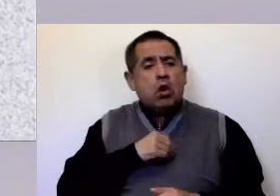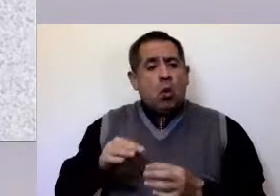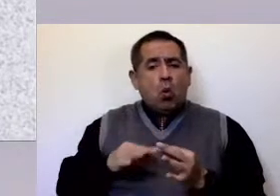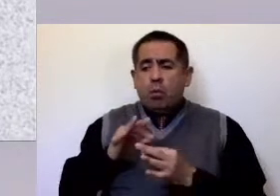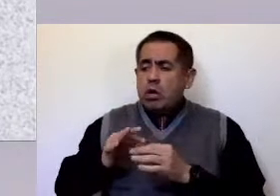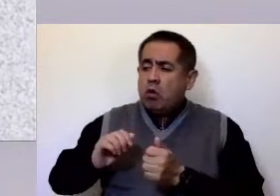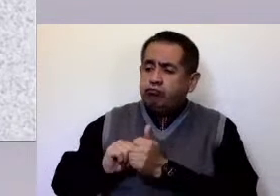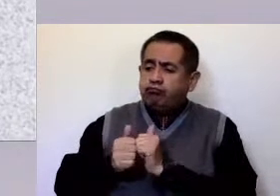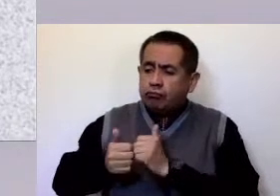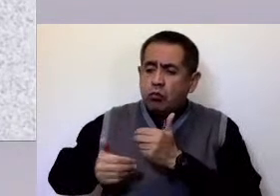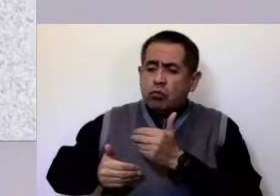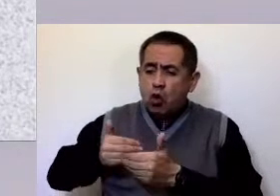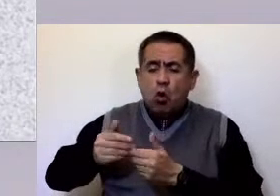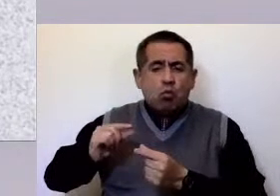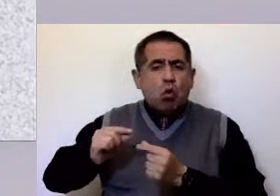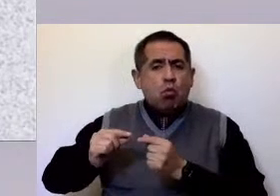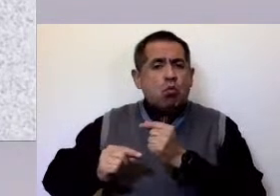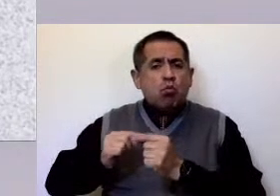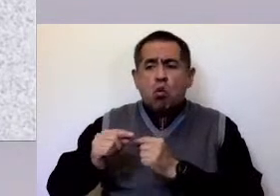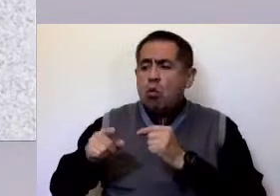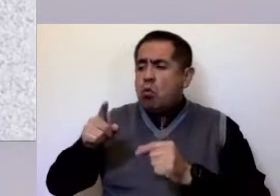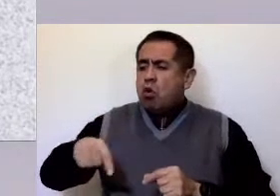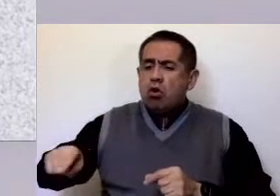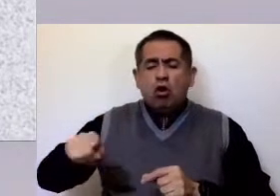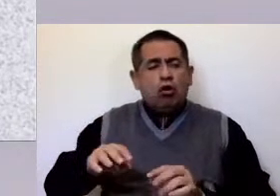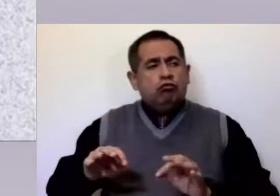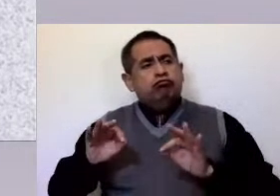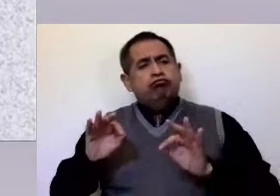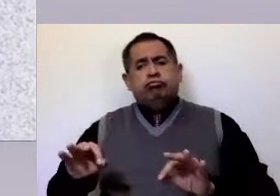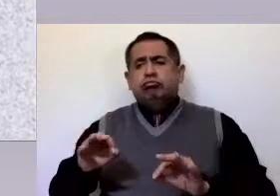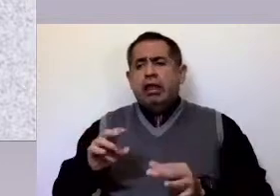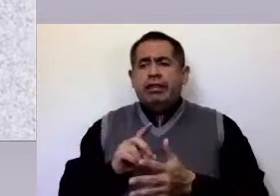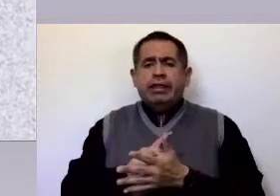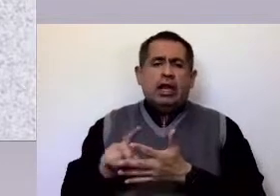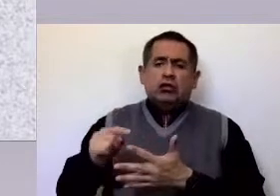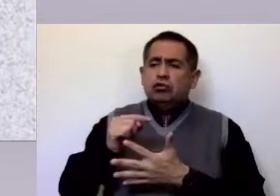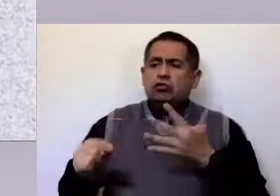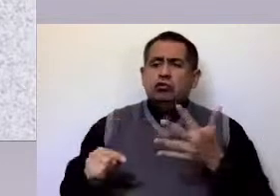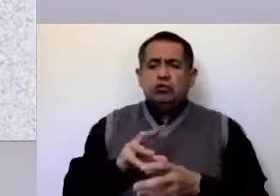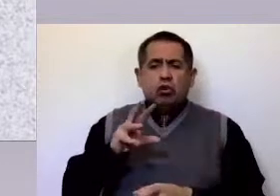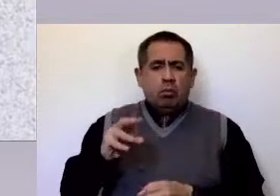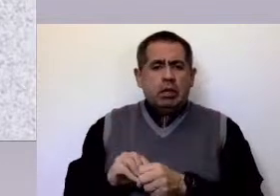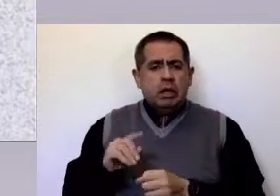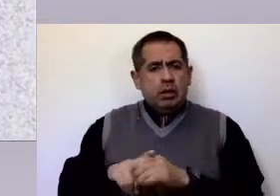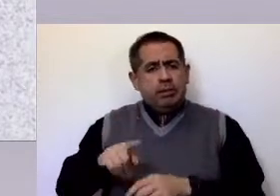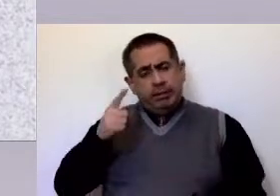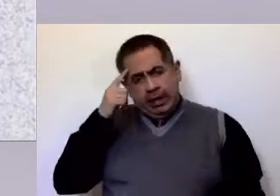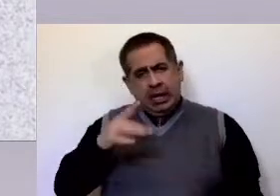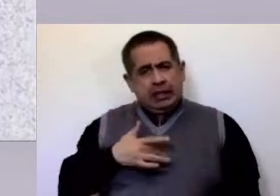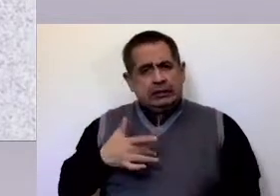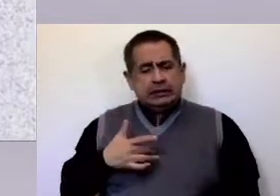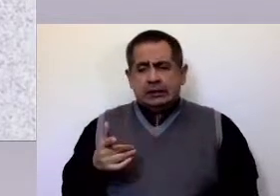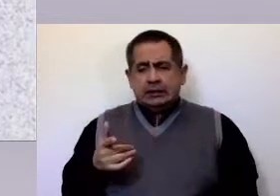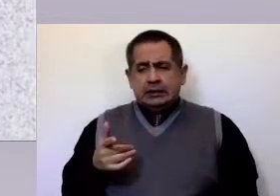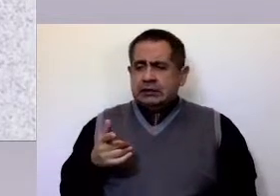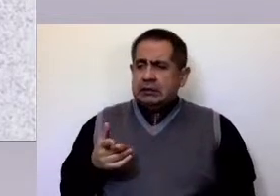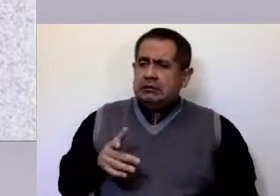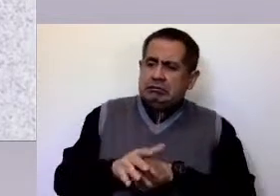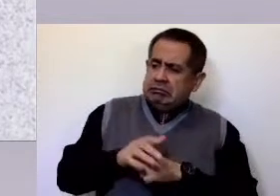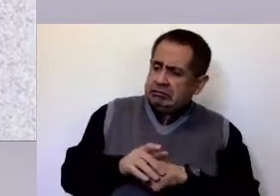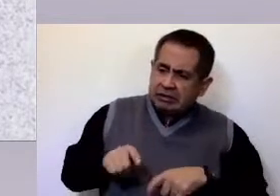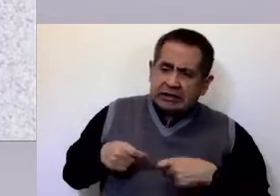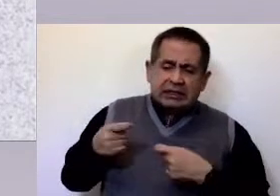consistente en lograr su pleno ejercicio de todos los medios apropiados hasta el máximo de los recursos en que disponga